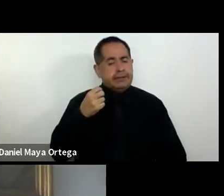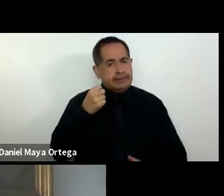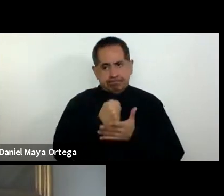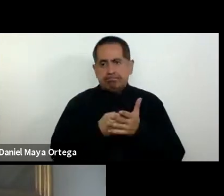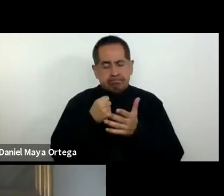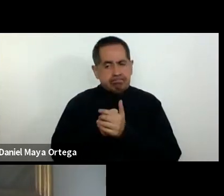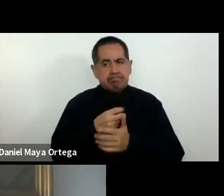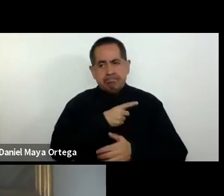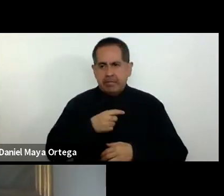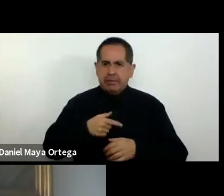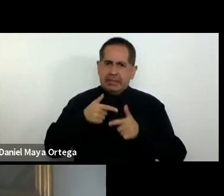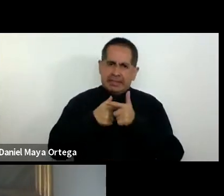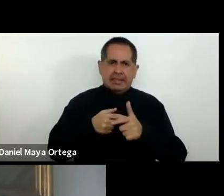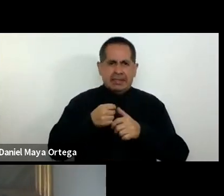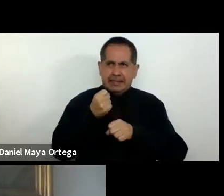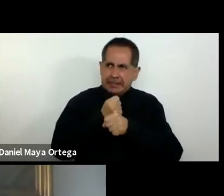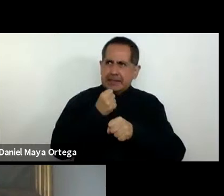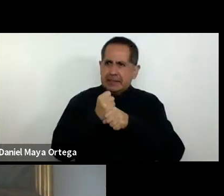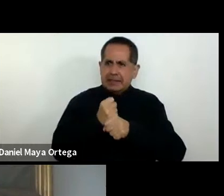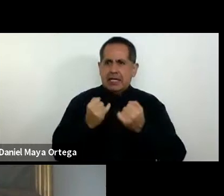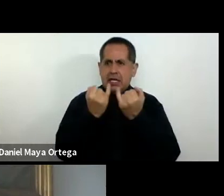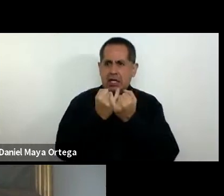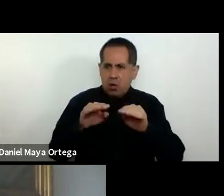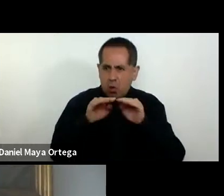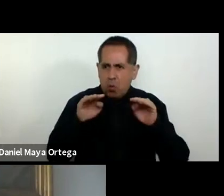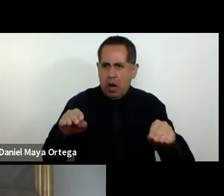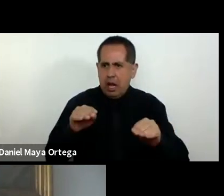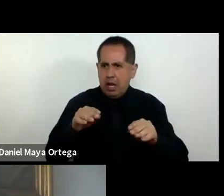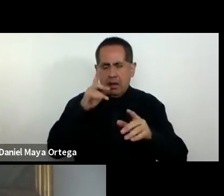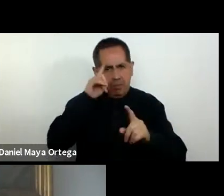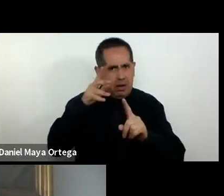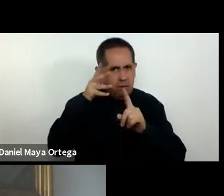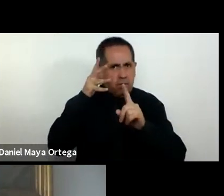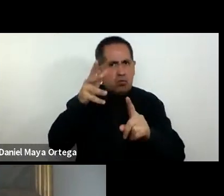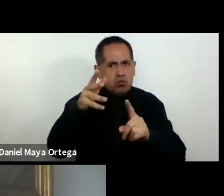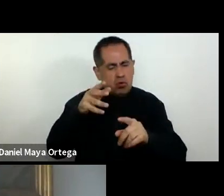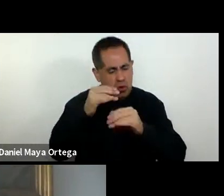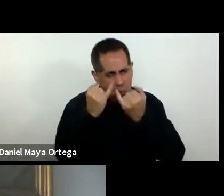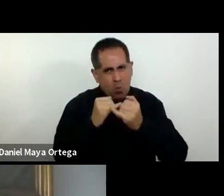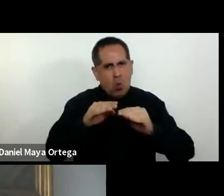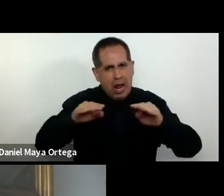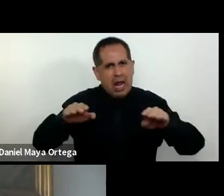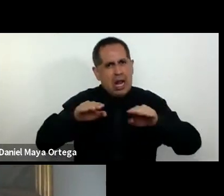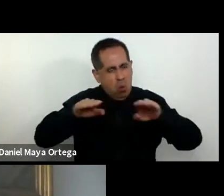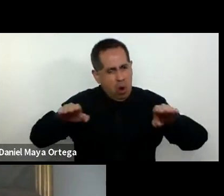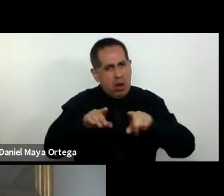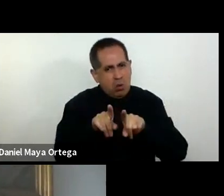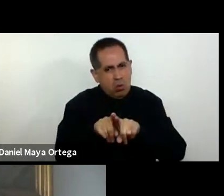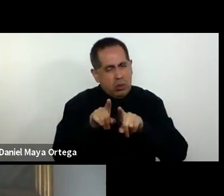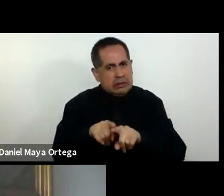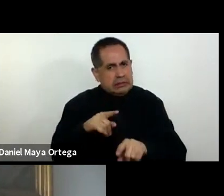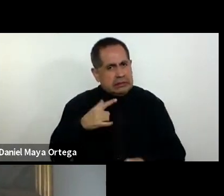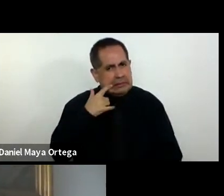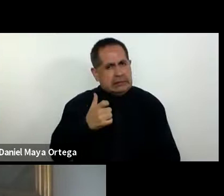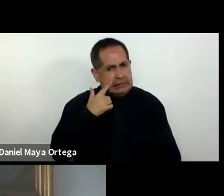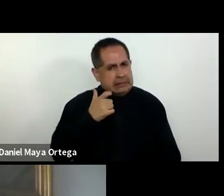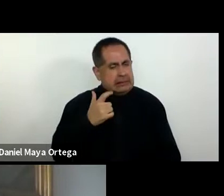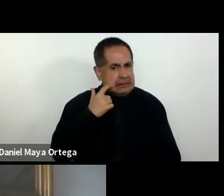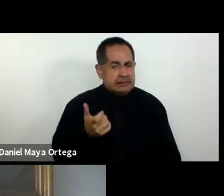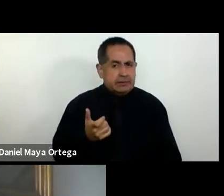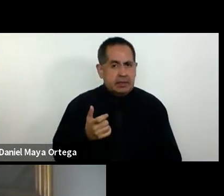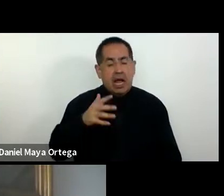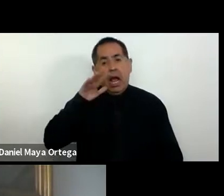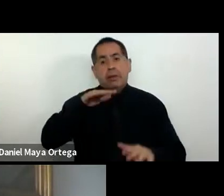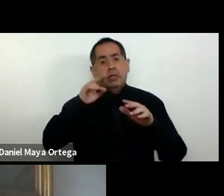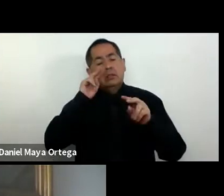la igualdad es una lucha cultural hacia el futuro. Y si bien a veces el